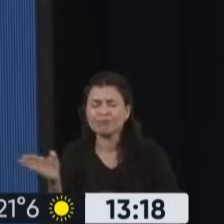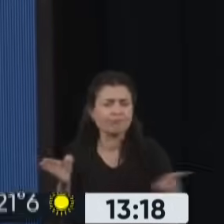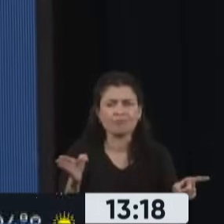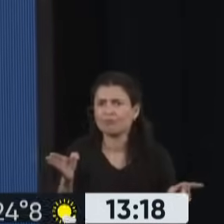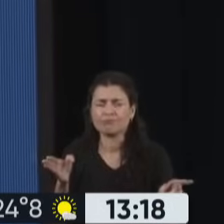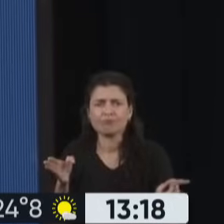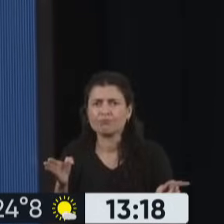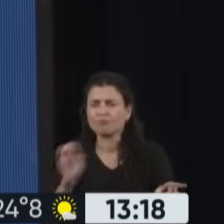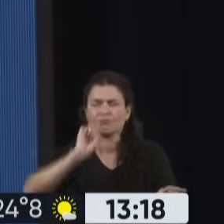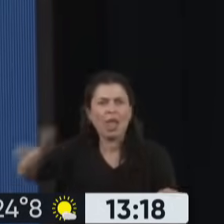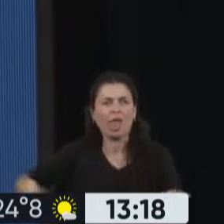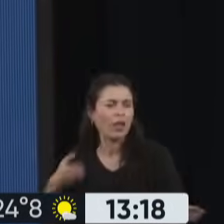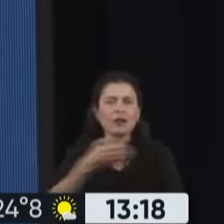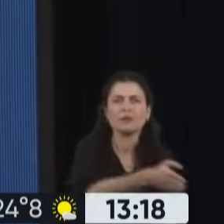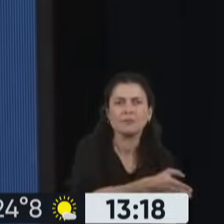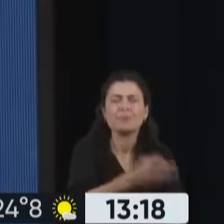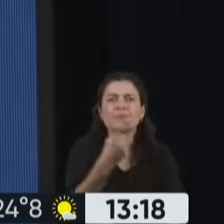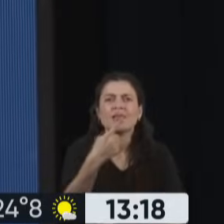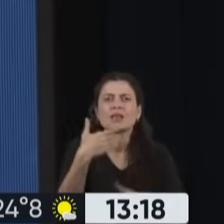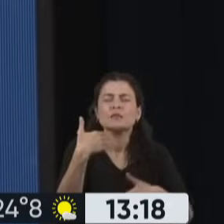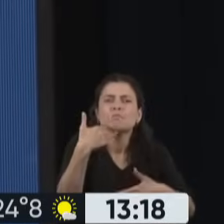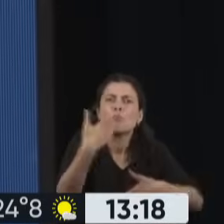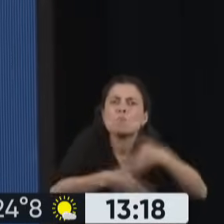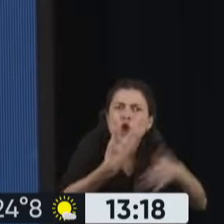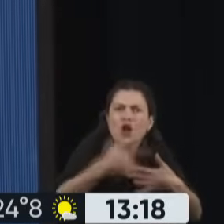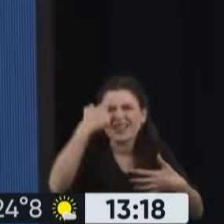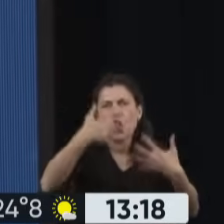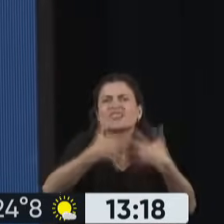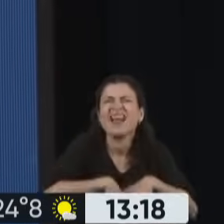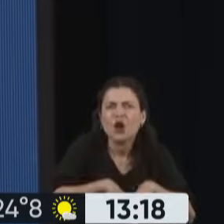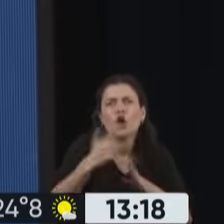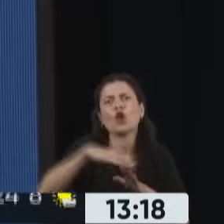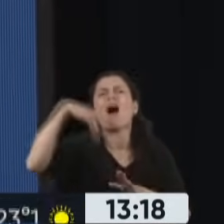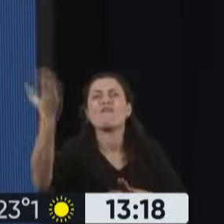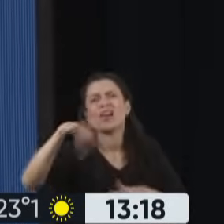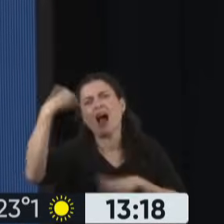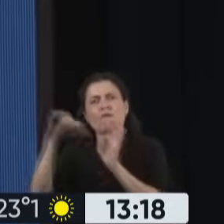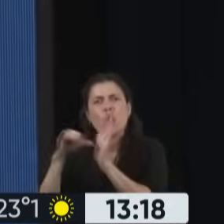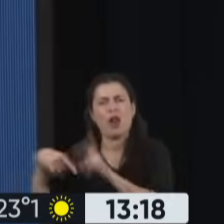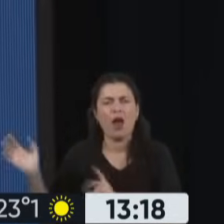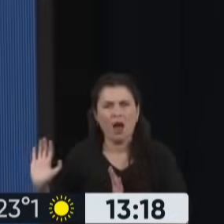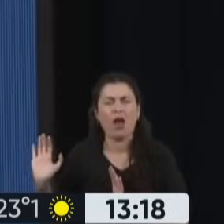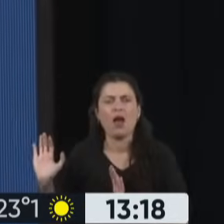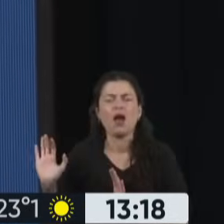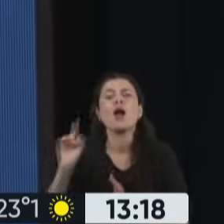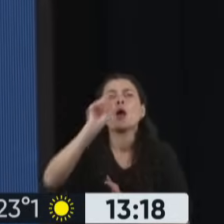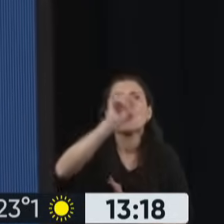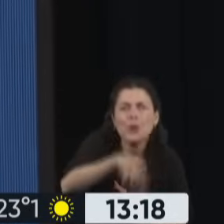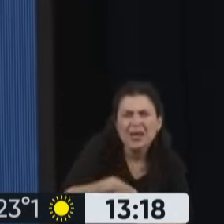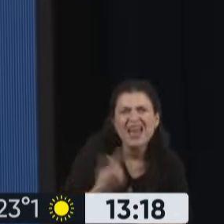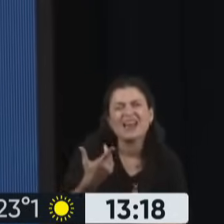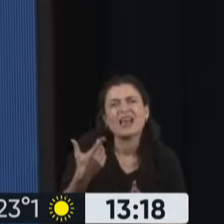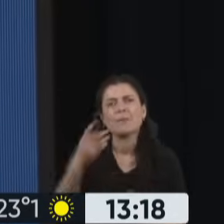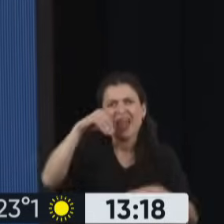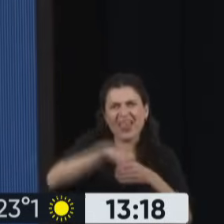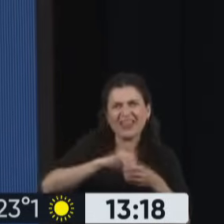por la idea de poner el progreso tecnológico de manera exógena. Entonces, digamos, todo el crecimiento dentro